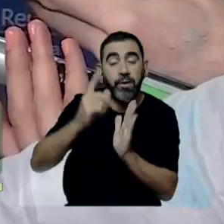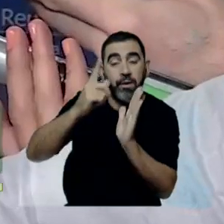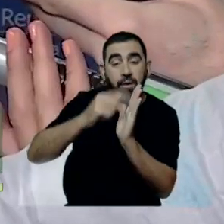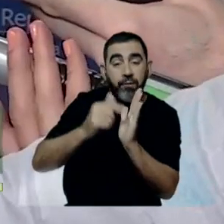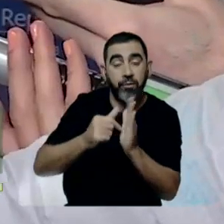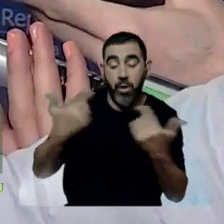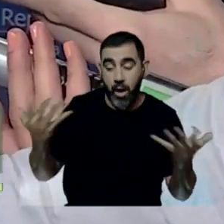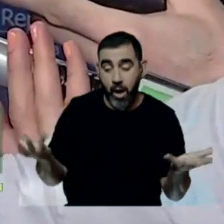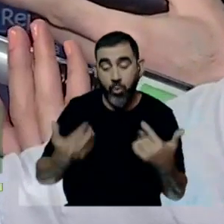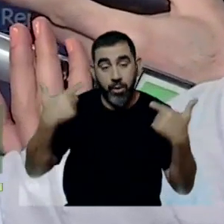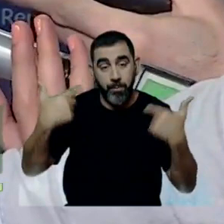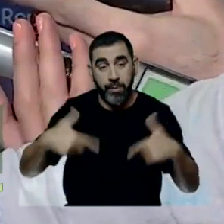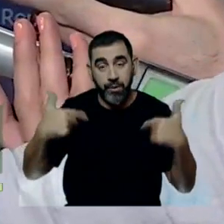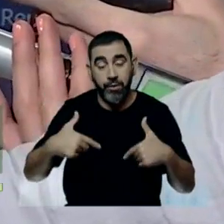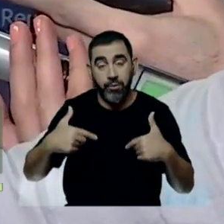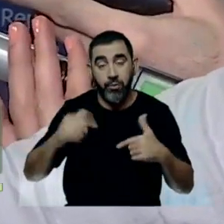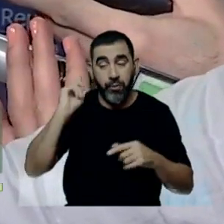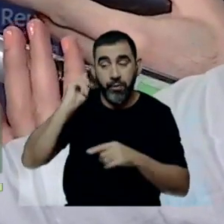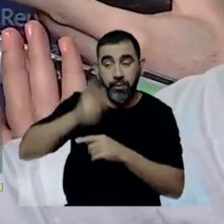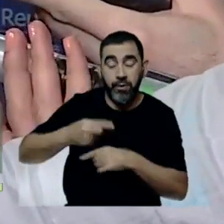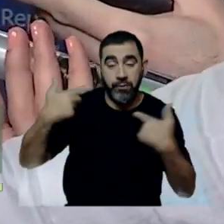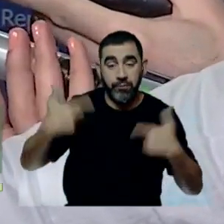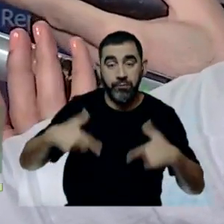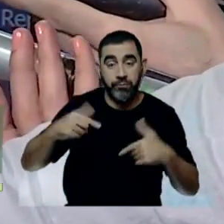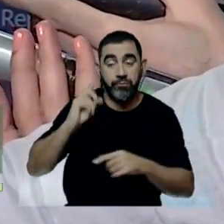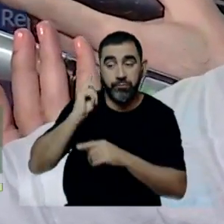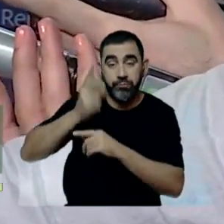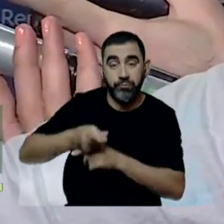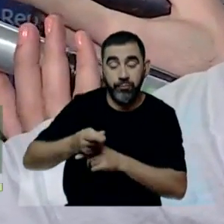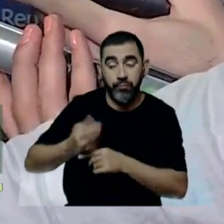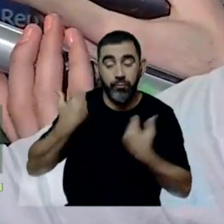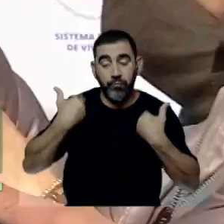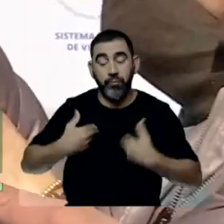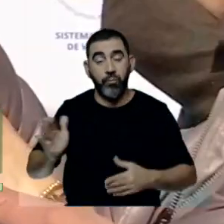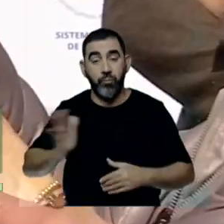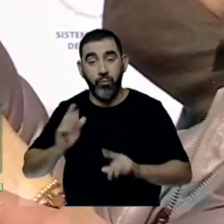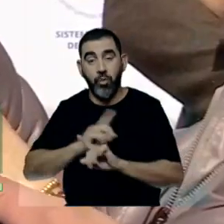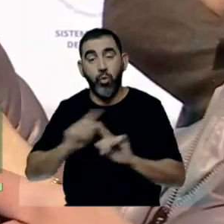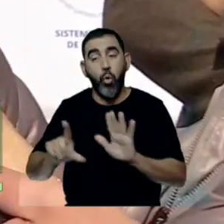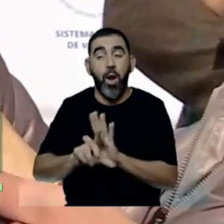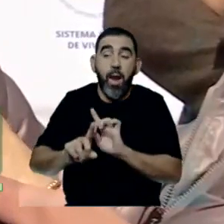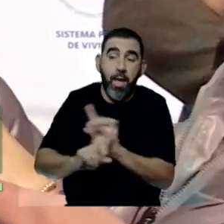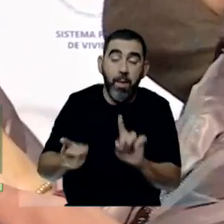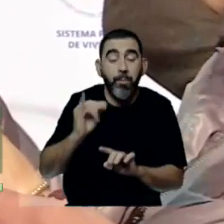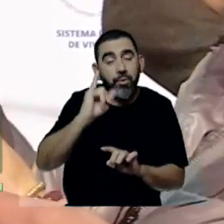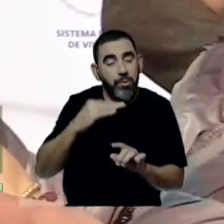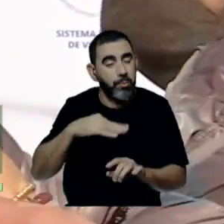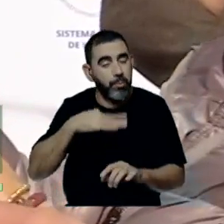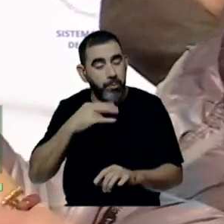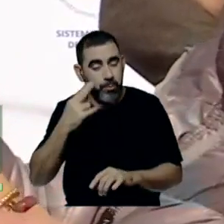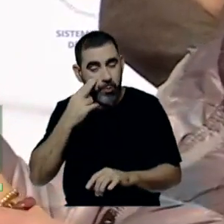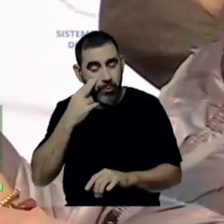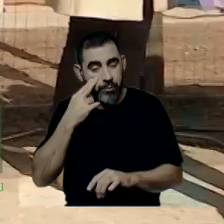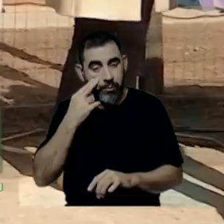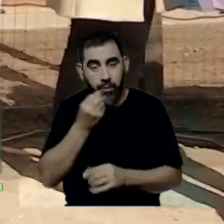El actual ministro, Raúl Lozano, en una resolución ministerial, determinó que la actuación de Moreira no fue ilegítima, aunque sí hubo irregularidades.